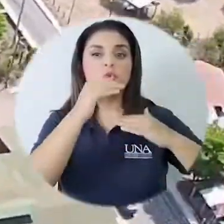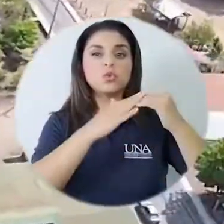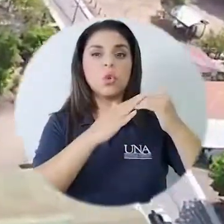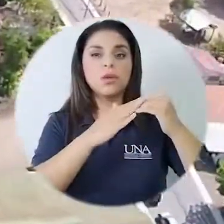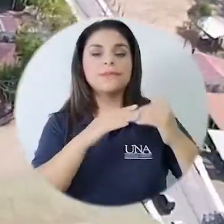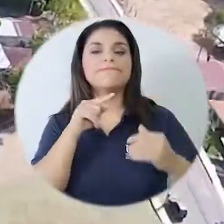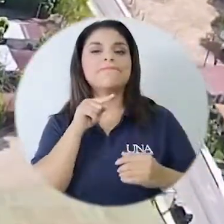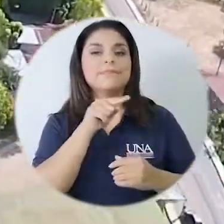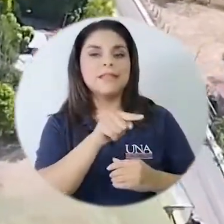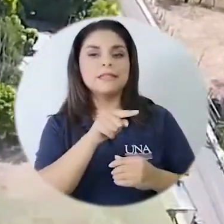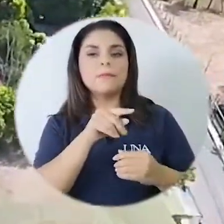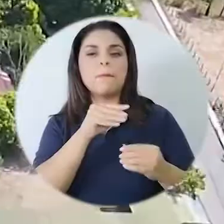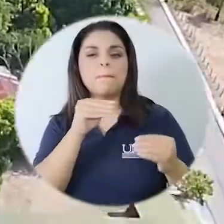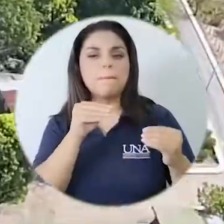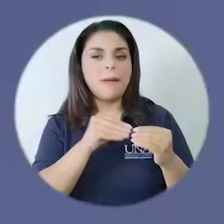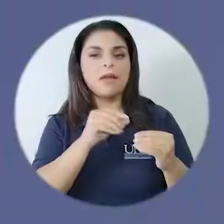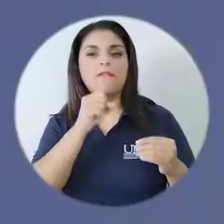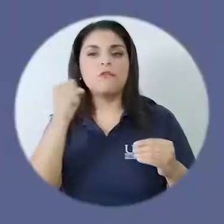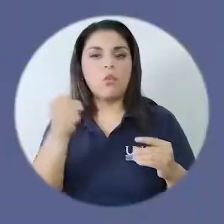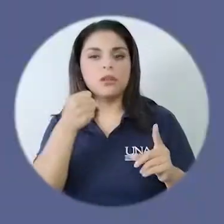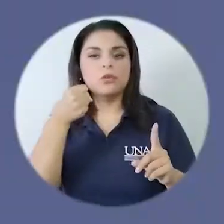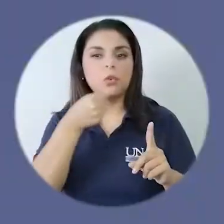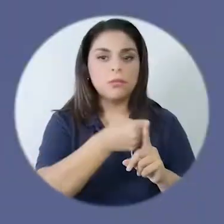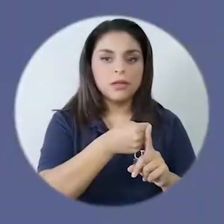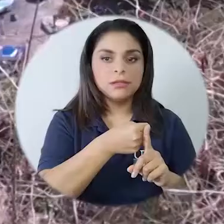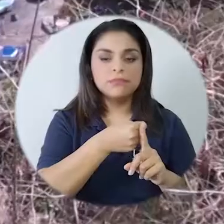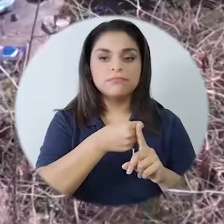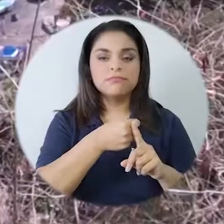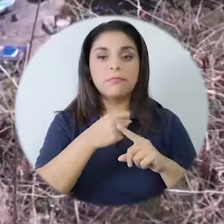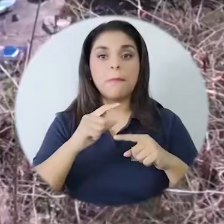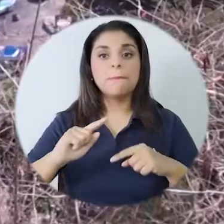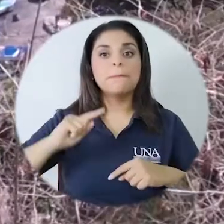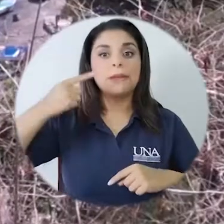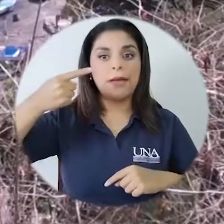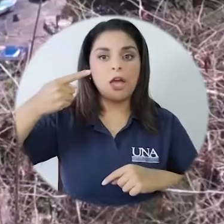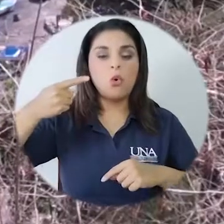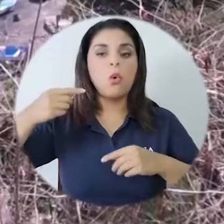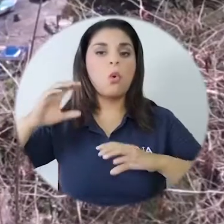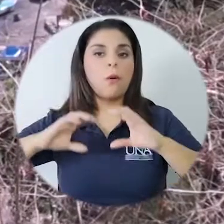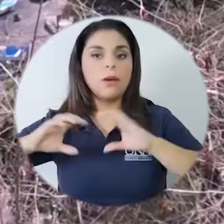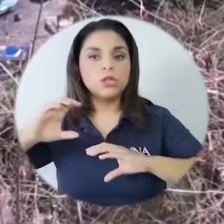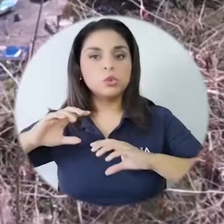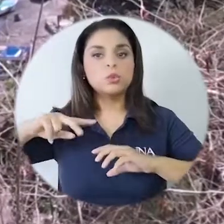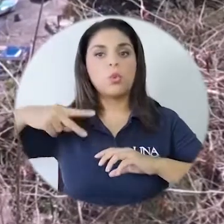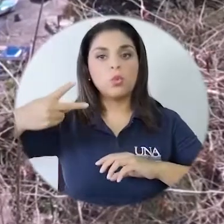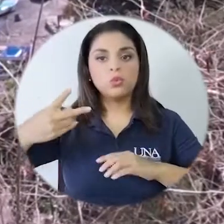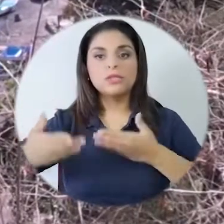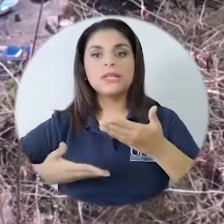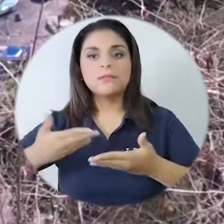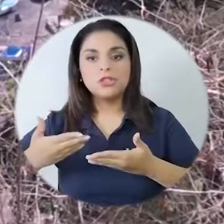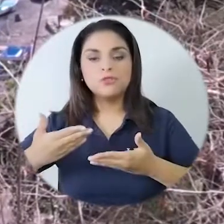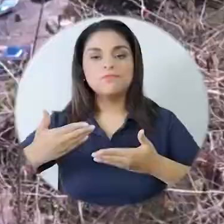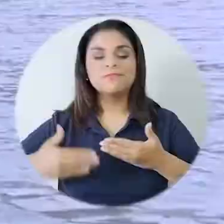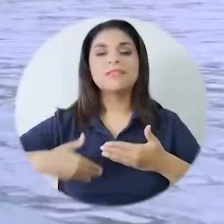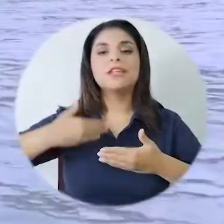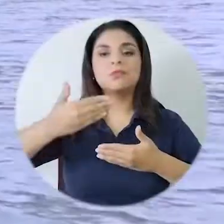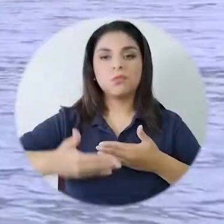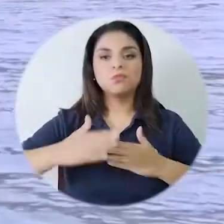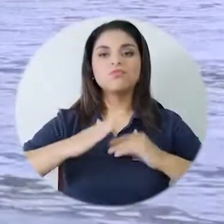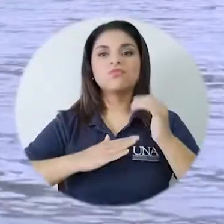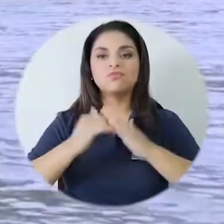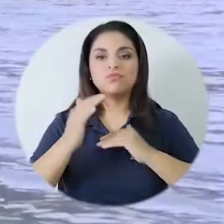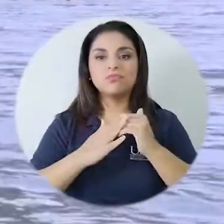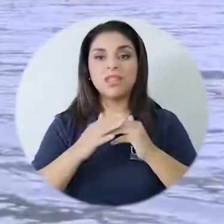sido más severamente golpeado, después de comercio y de servicios. Lo cual quiere decir que esto no es de ahora, ¿verdad? Que esto es un